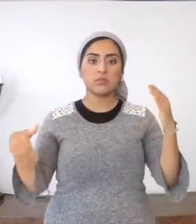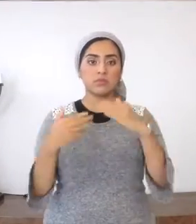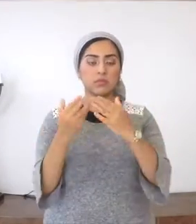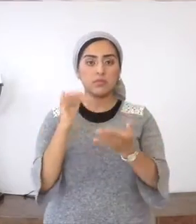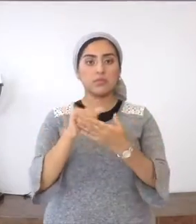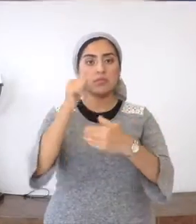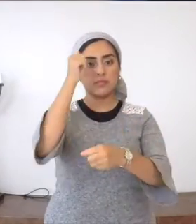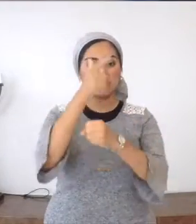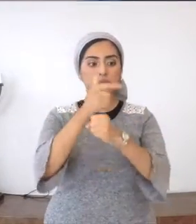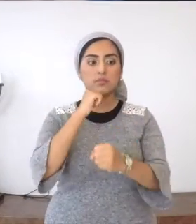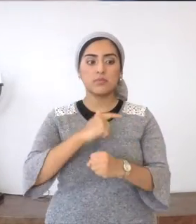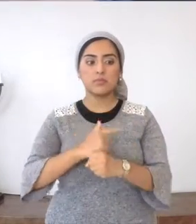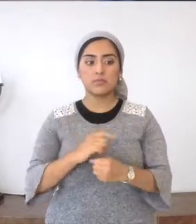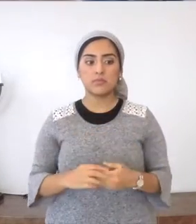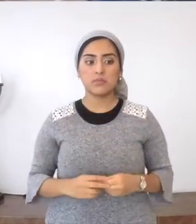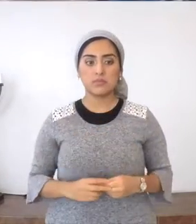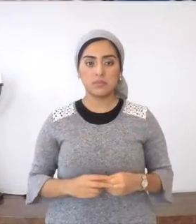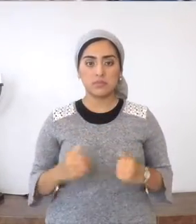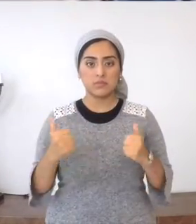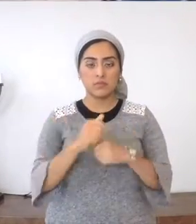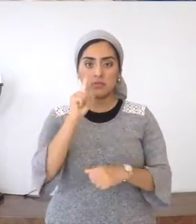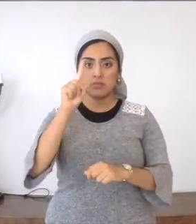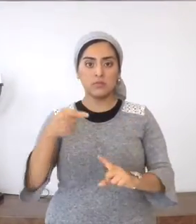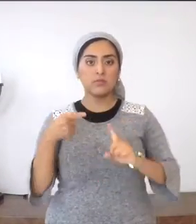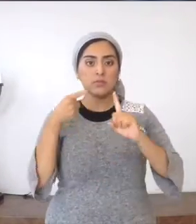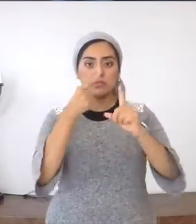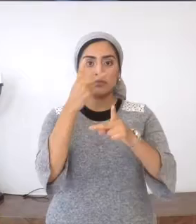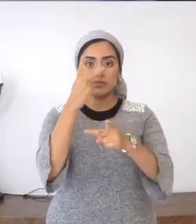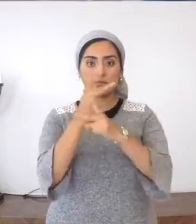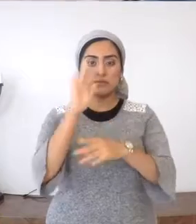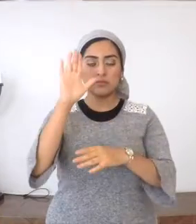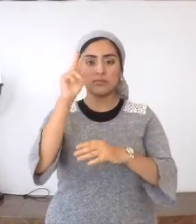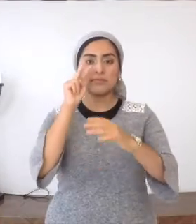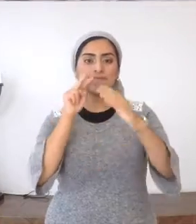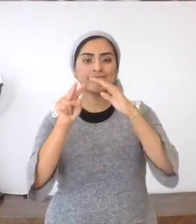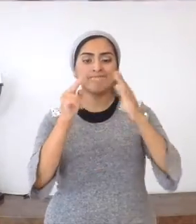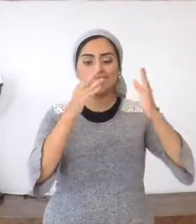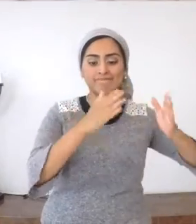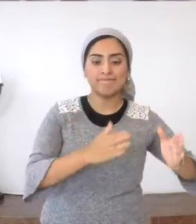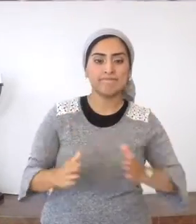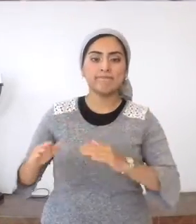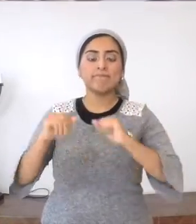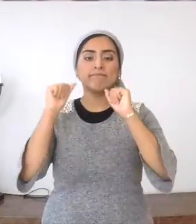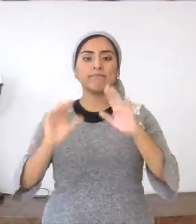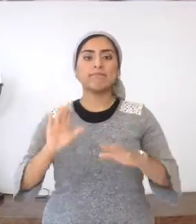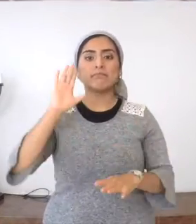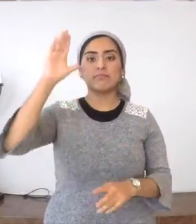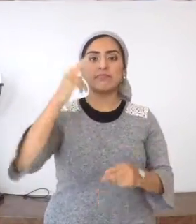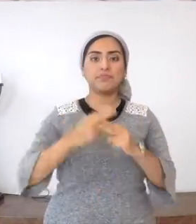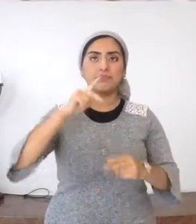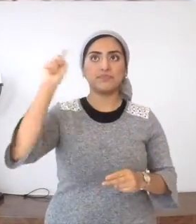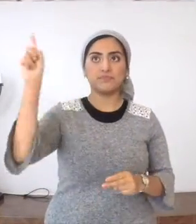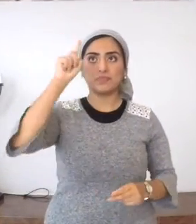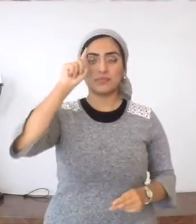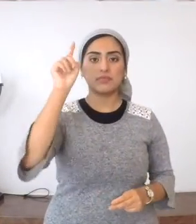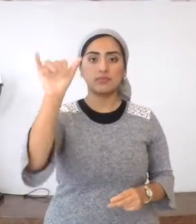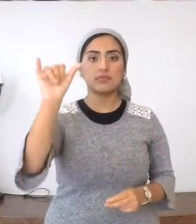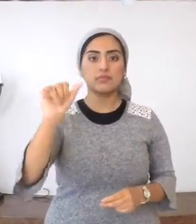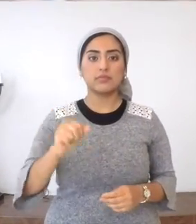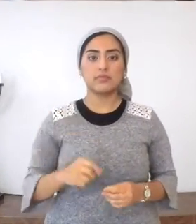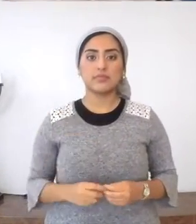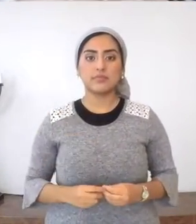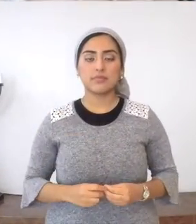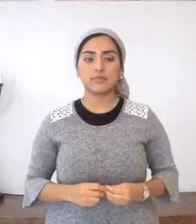Es que el Eterno Está permitiendo Todo esto hermanos Con una finalidad Que se cumplan Sus profecías Al pie de la letra